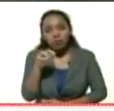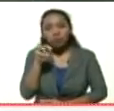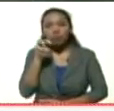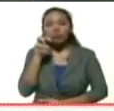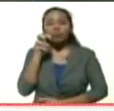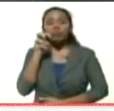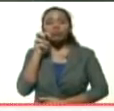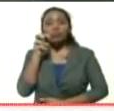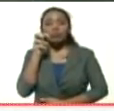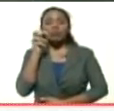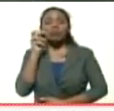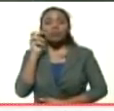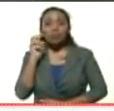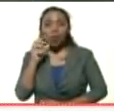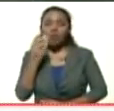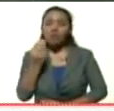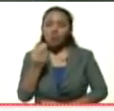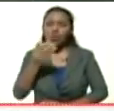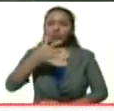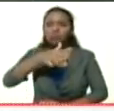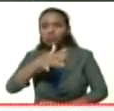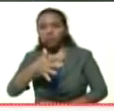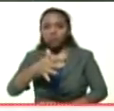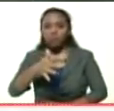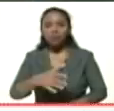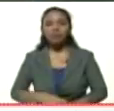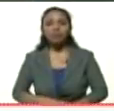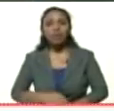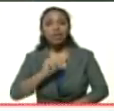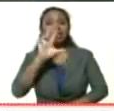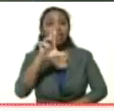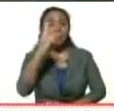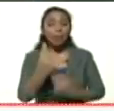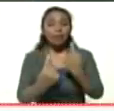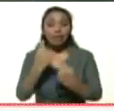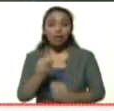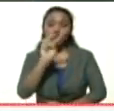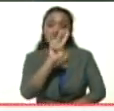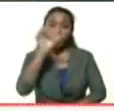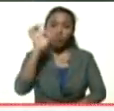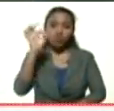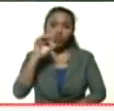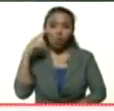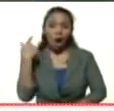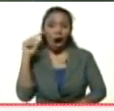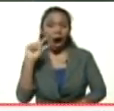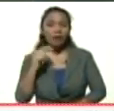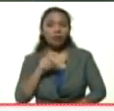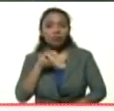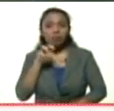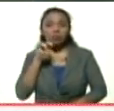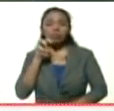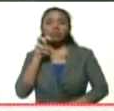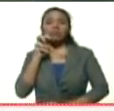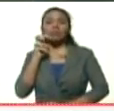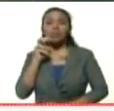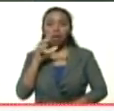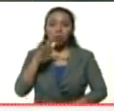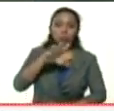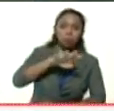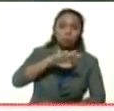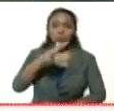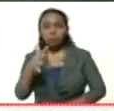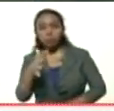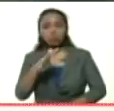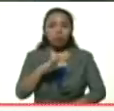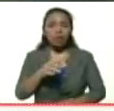insuficiencia respiratoria muy leve. 3 pacientes, para un 2%, presentan una insuficiencia respiratoria moderada